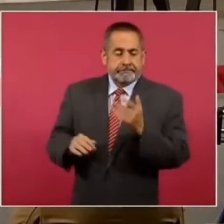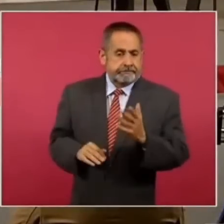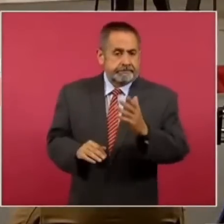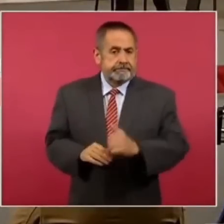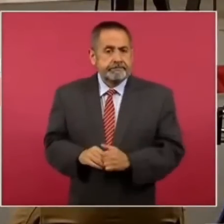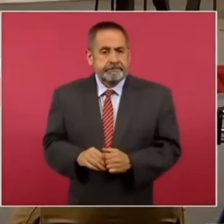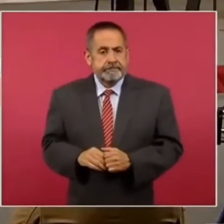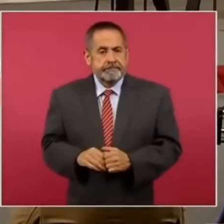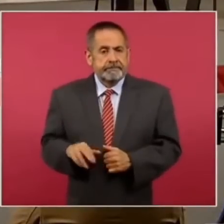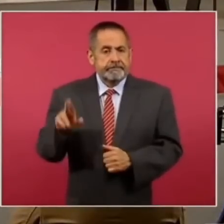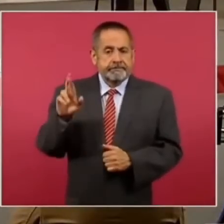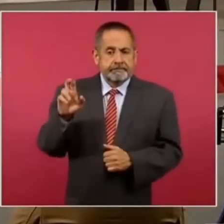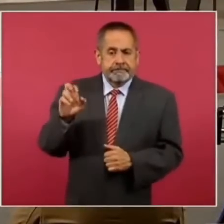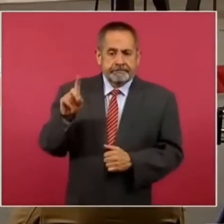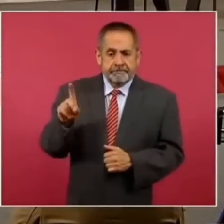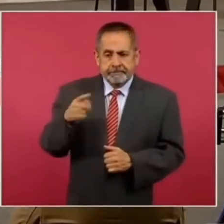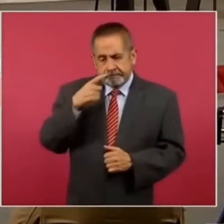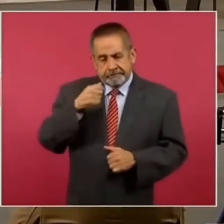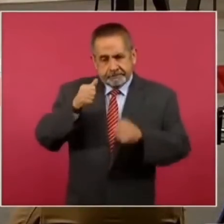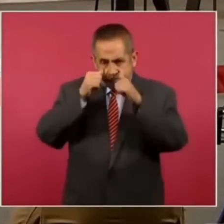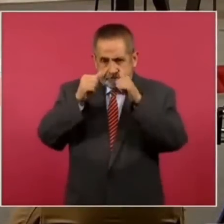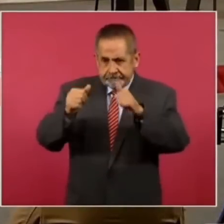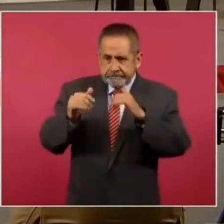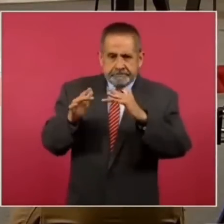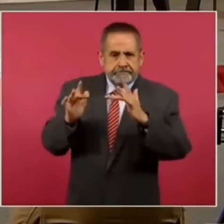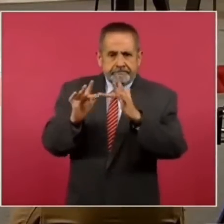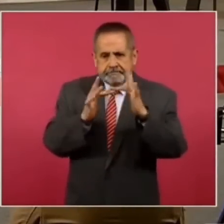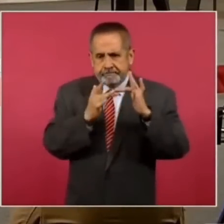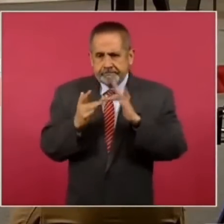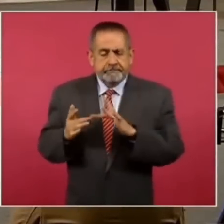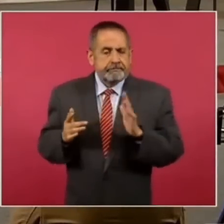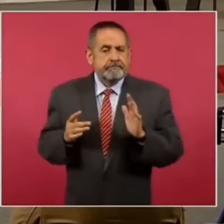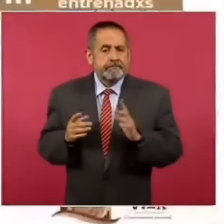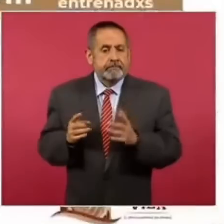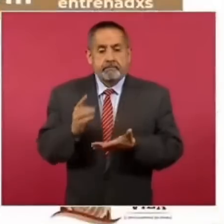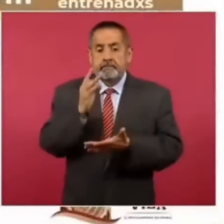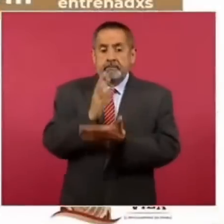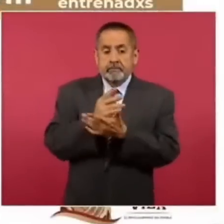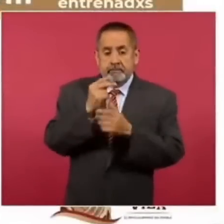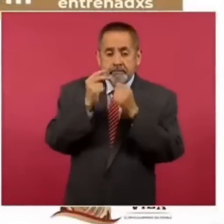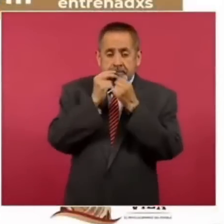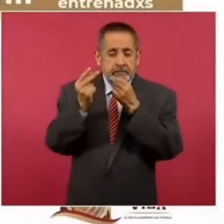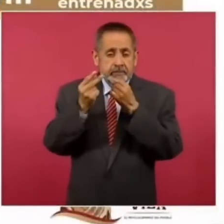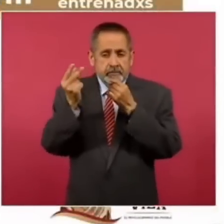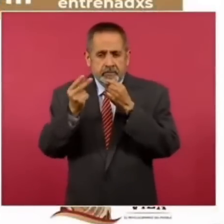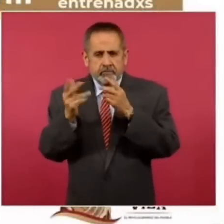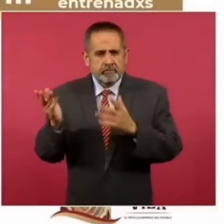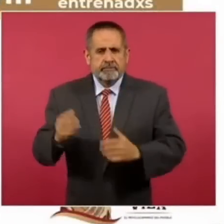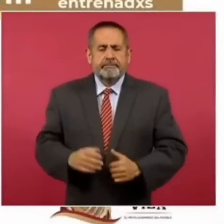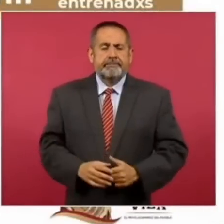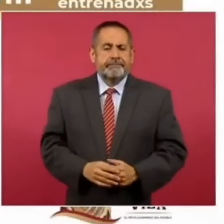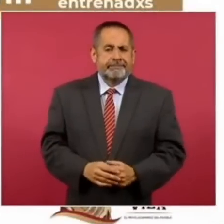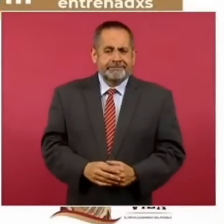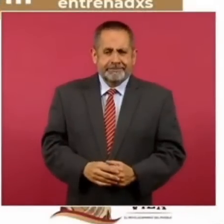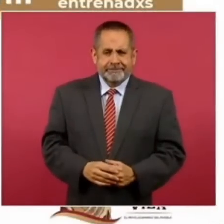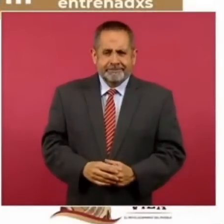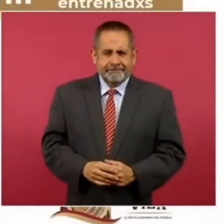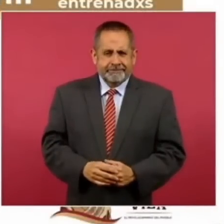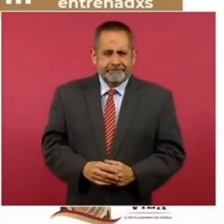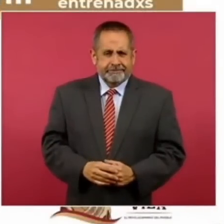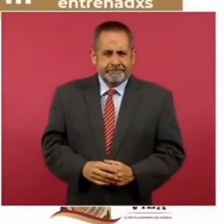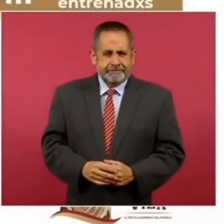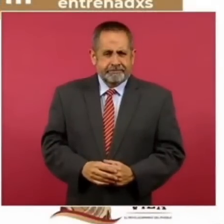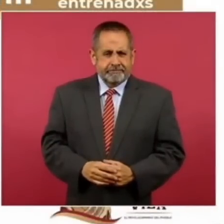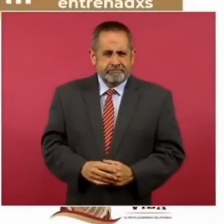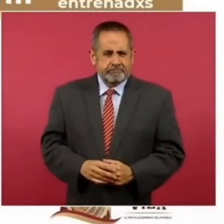es sobre la red de atención. Esto es genérico, no es solo para vapeadores y cigarrillos electrónicos, es para todos